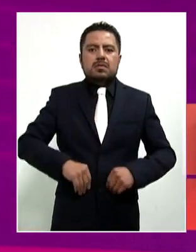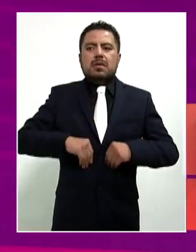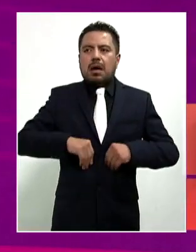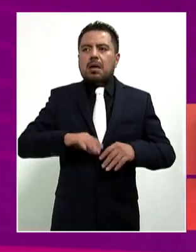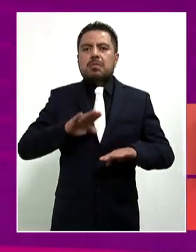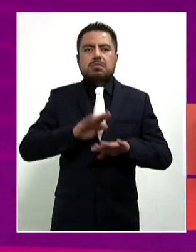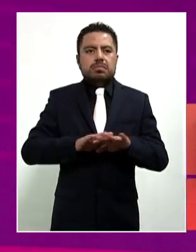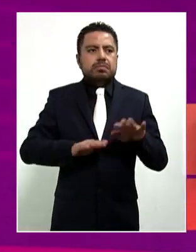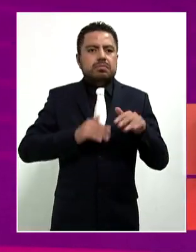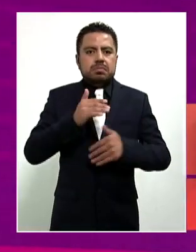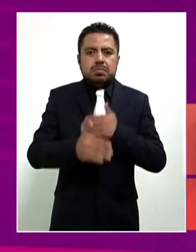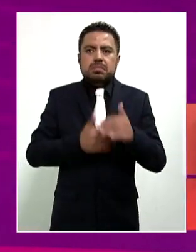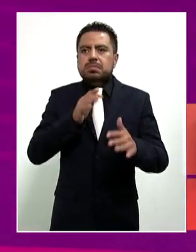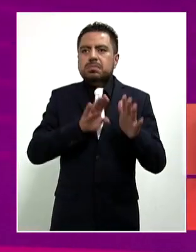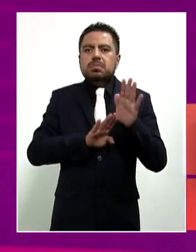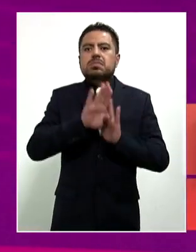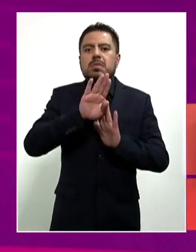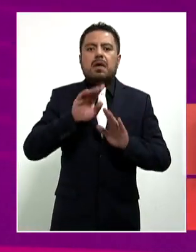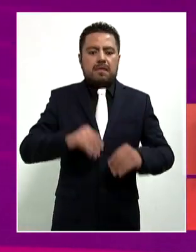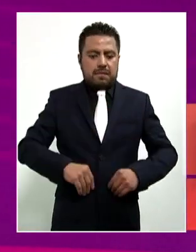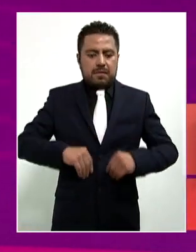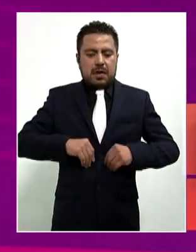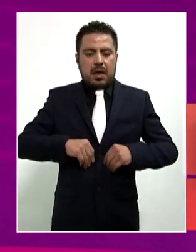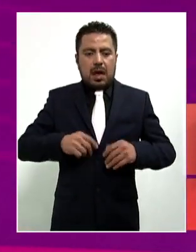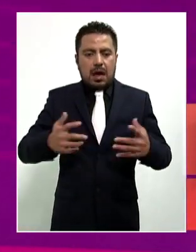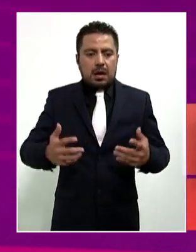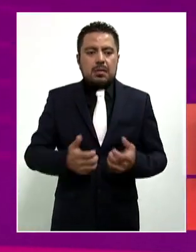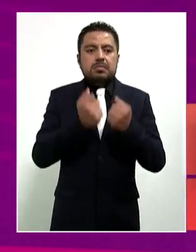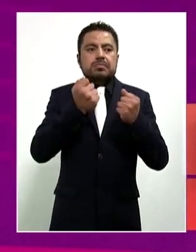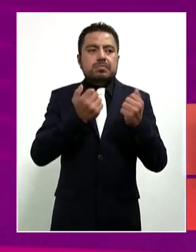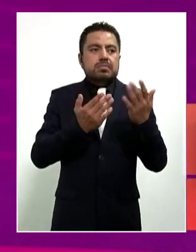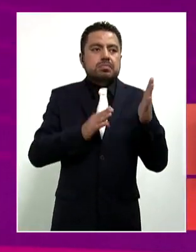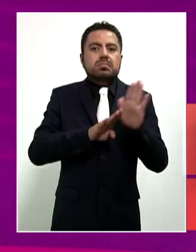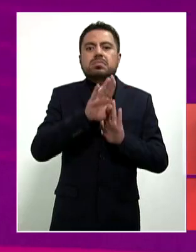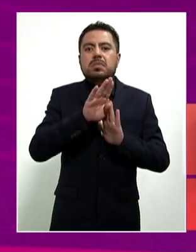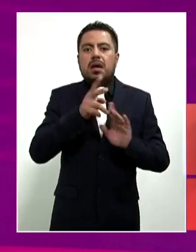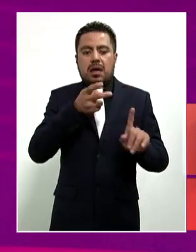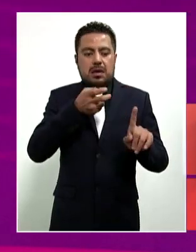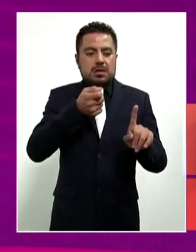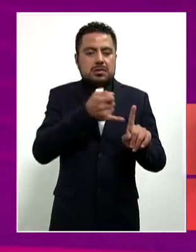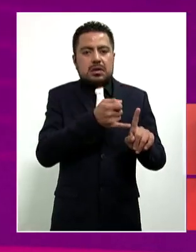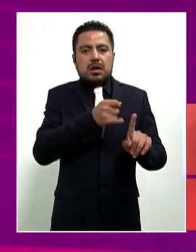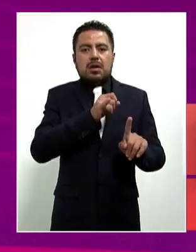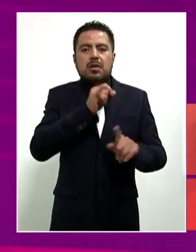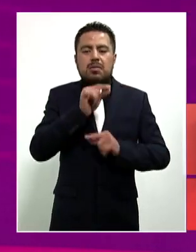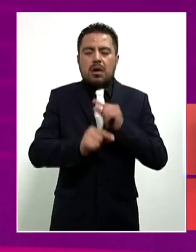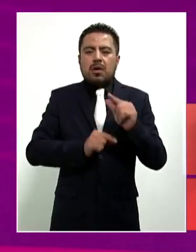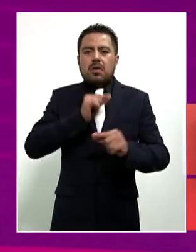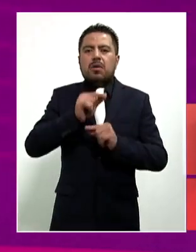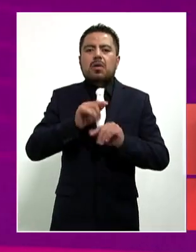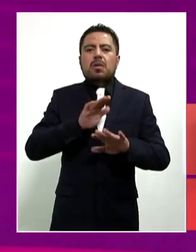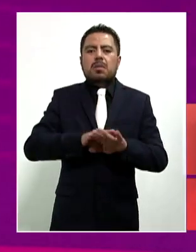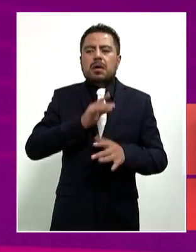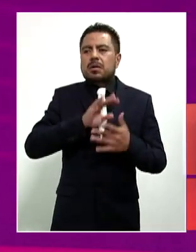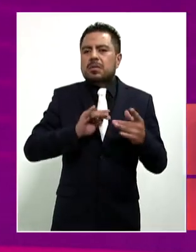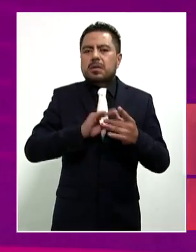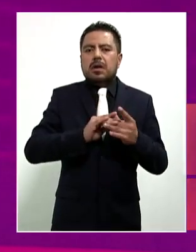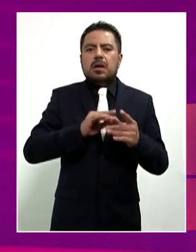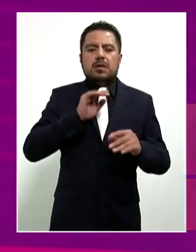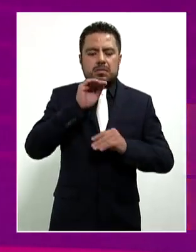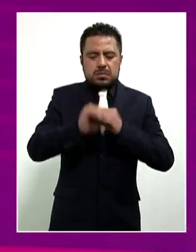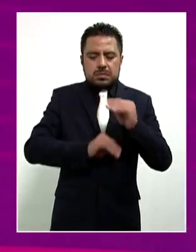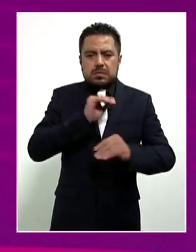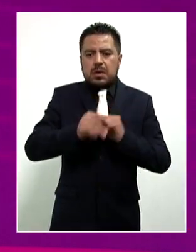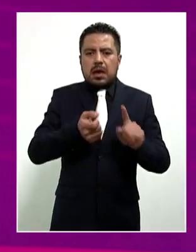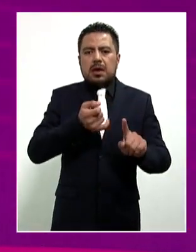salir adelante, de tener una vida exitosa. Es tan resiliente que con un poco, digamos, con arreglar